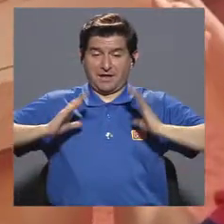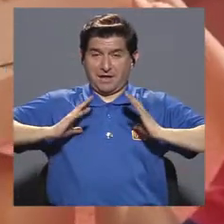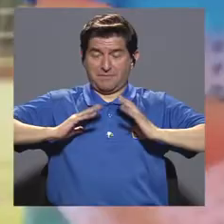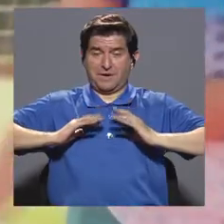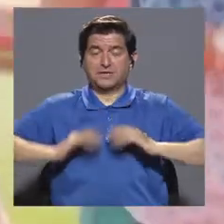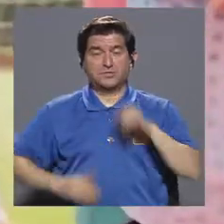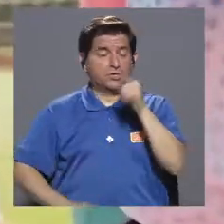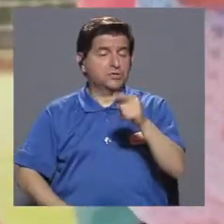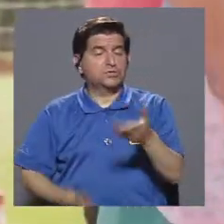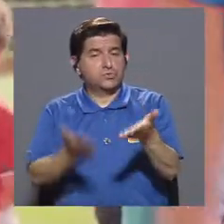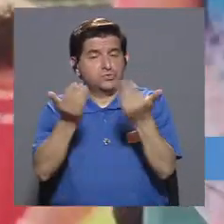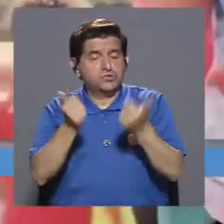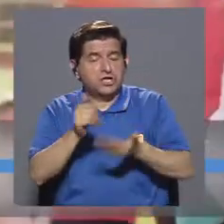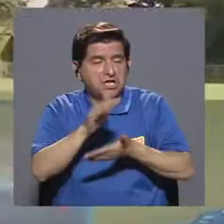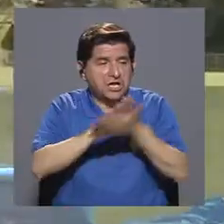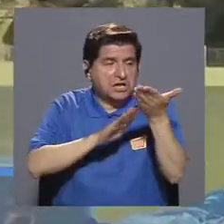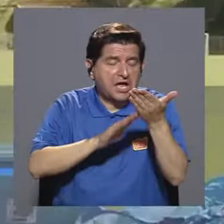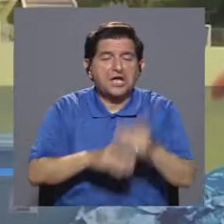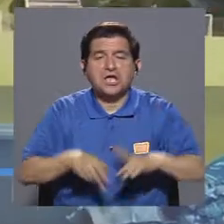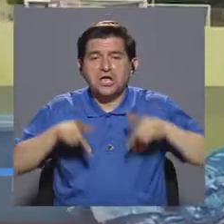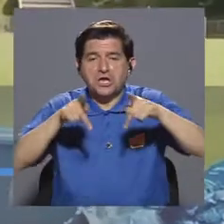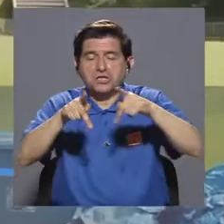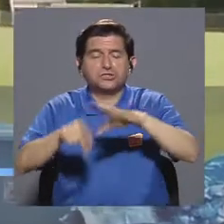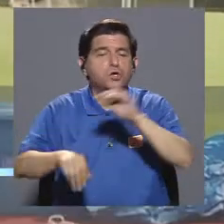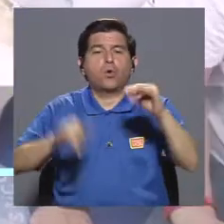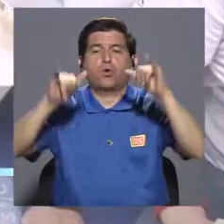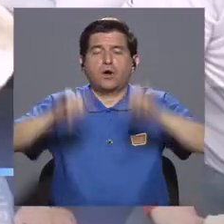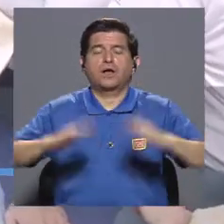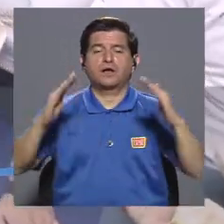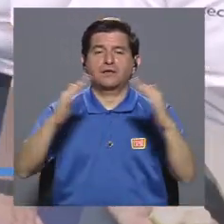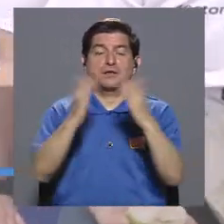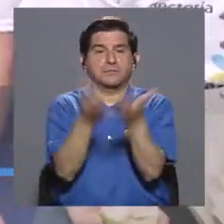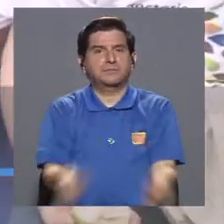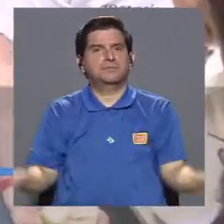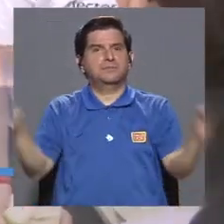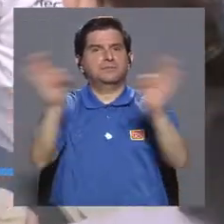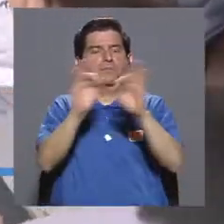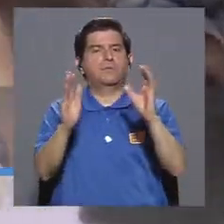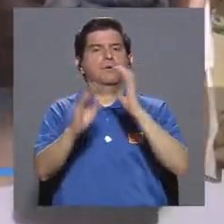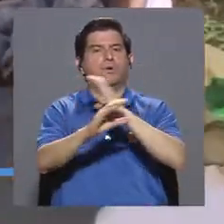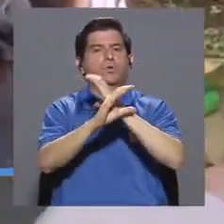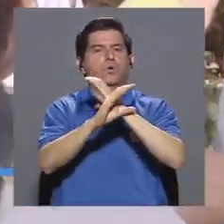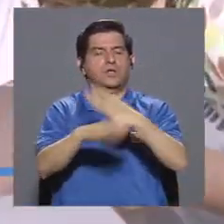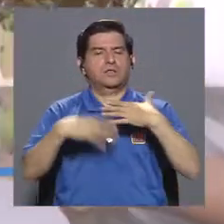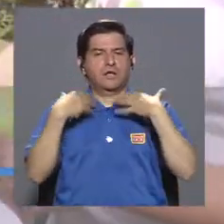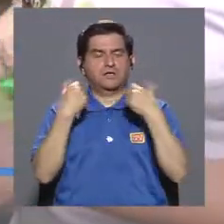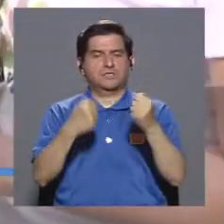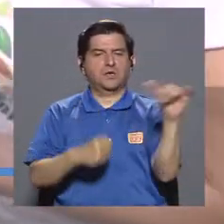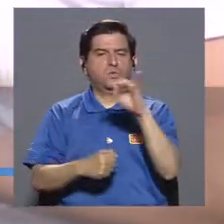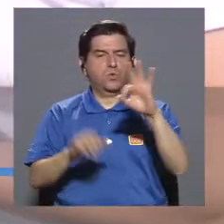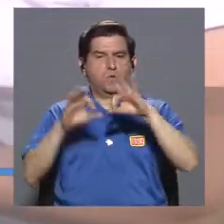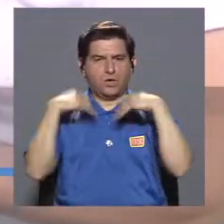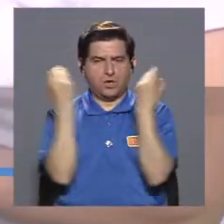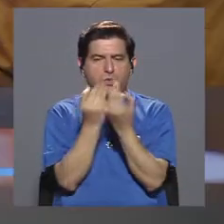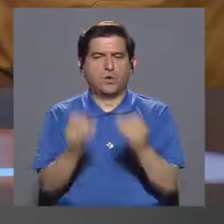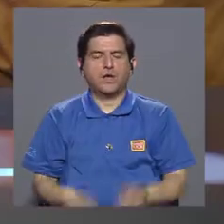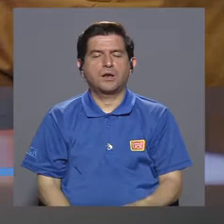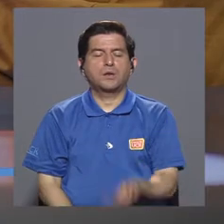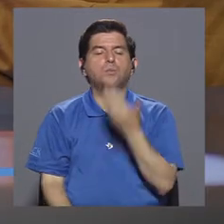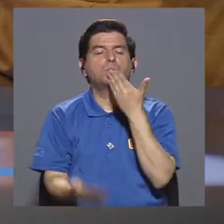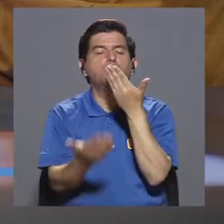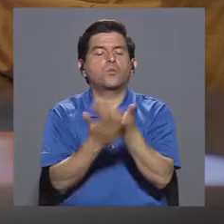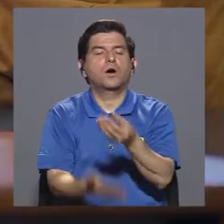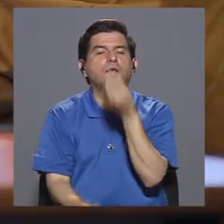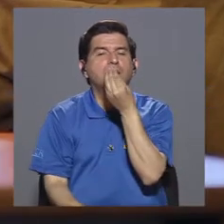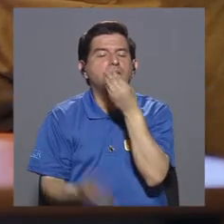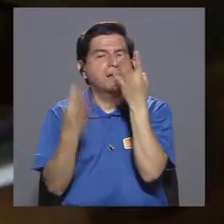En estas vacaciones, ya sea que usted decida salir a pasear o quedarse en casa, es importante que cuide su salud y la de su familia a través de